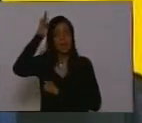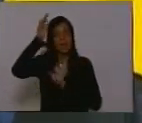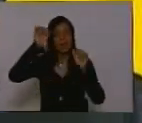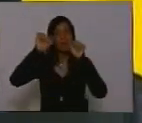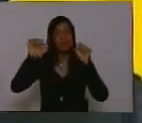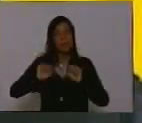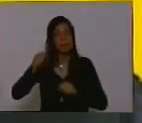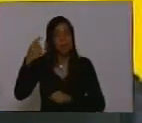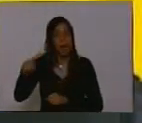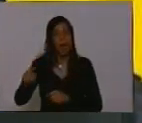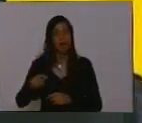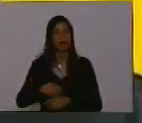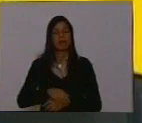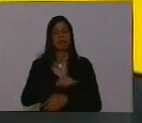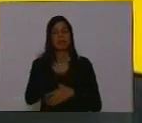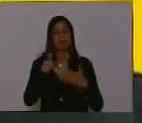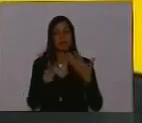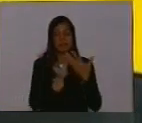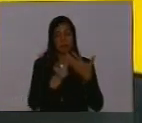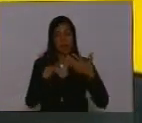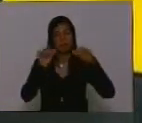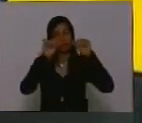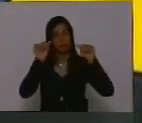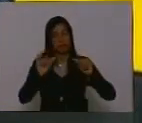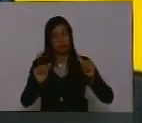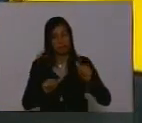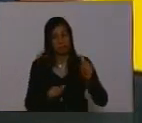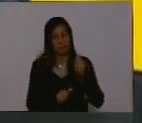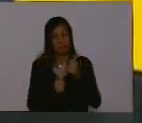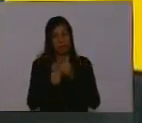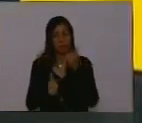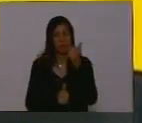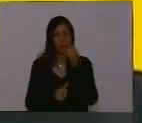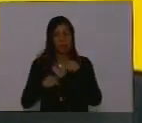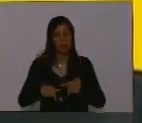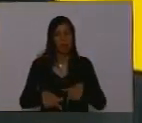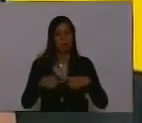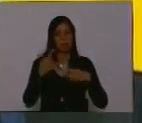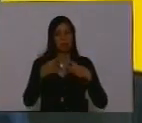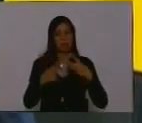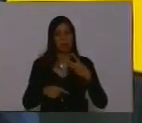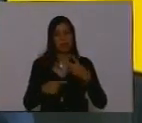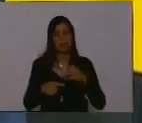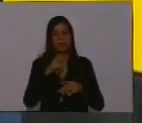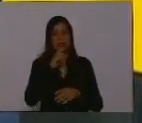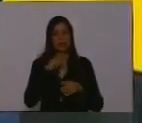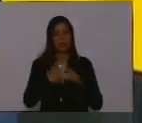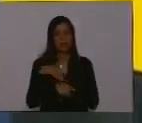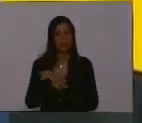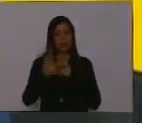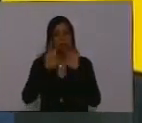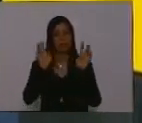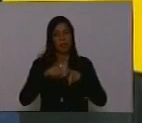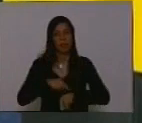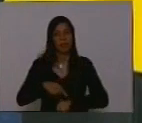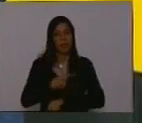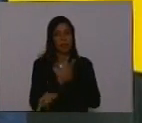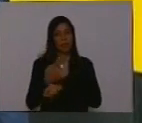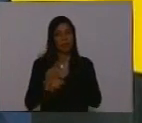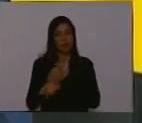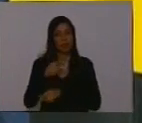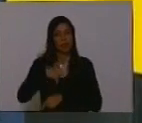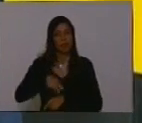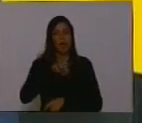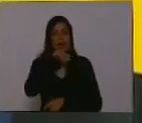ustedes. Hay 6 subsistemas de la ley para desarrollarlos aquí. Bueno, tendríamos rato largo. Hablar del deporte en Venezuela